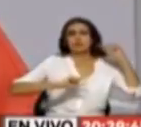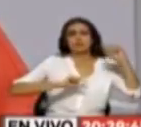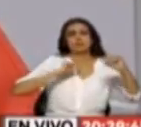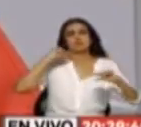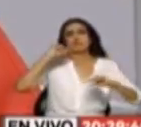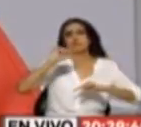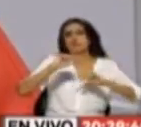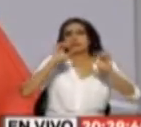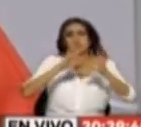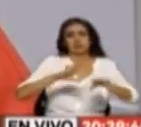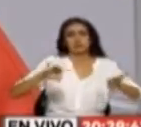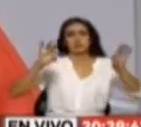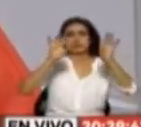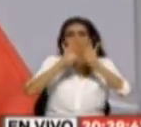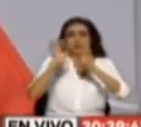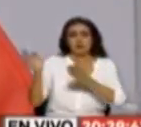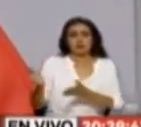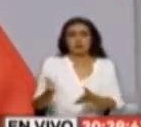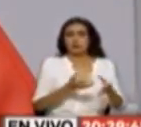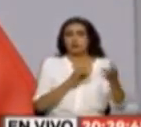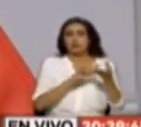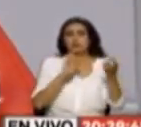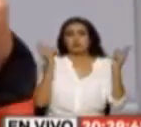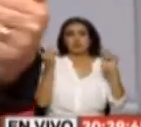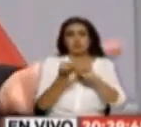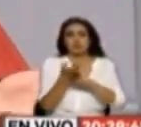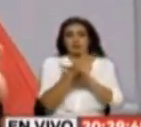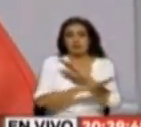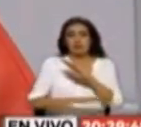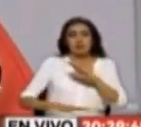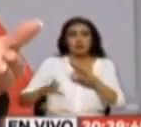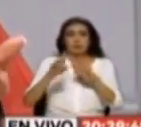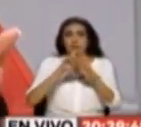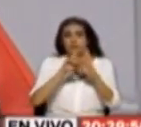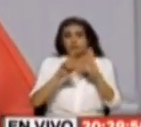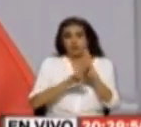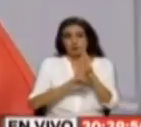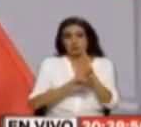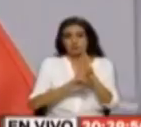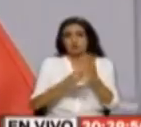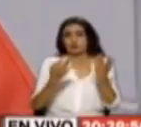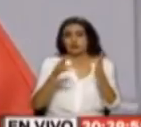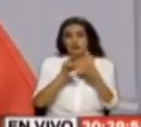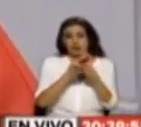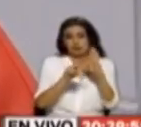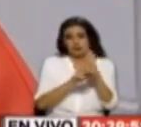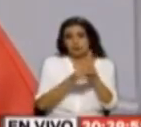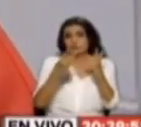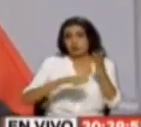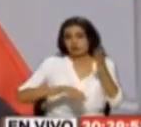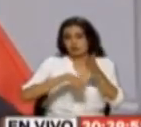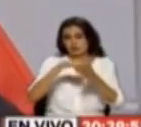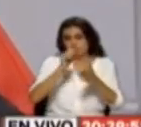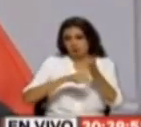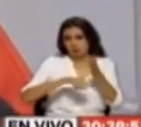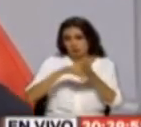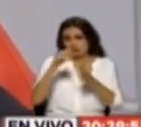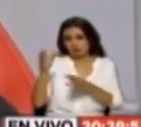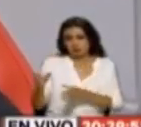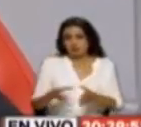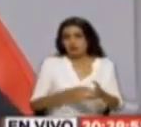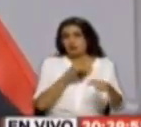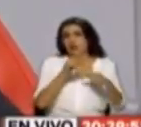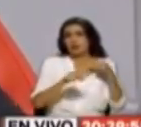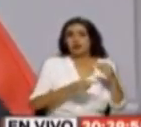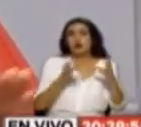acciones importantes a nivel de cambios importantes en reglamentos, en normativas, en firma de convenio que finalmente redunde en